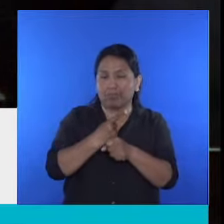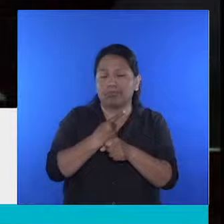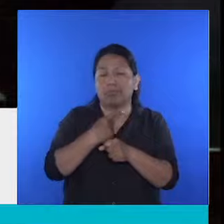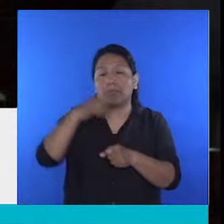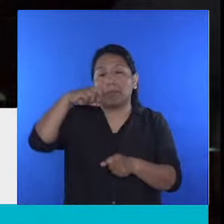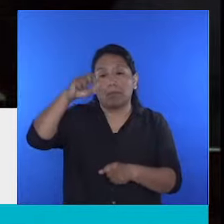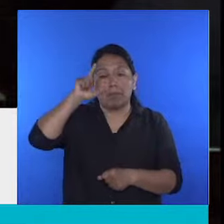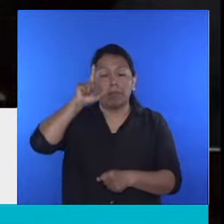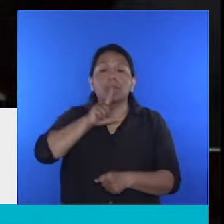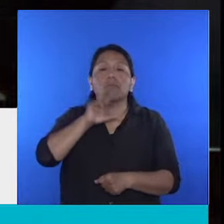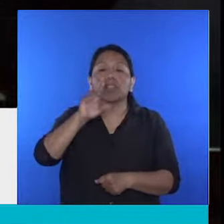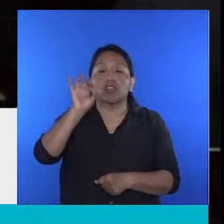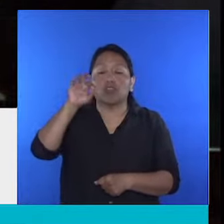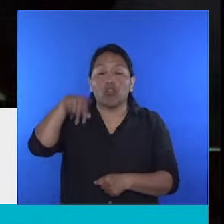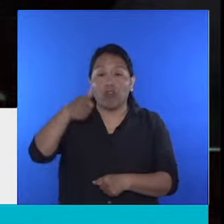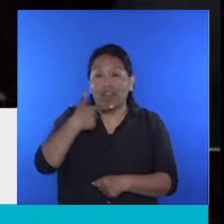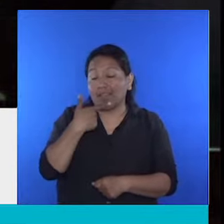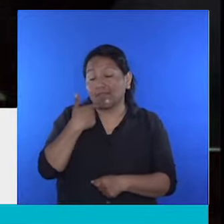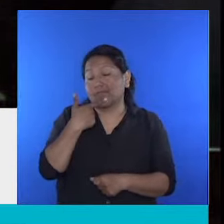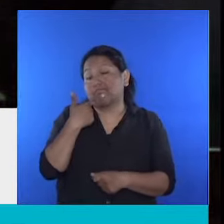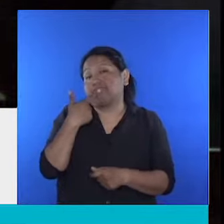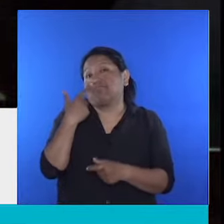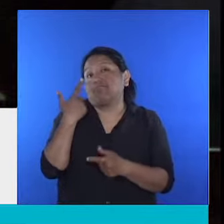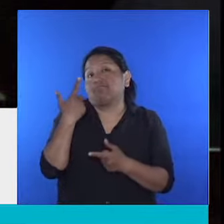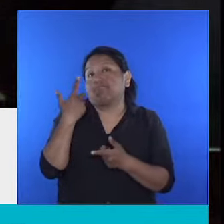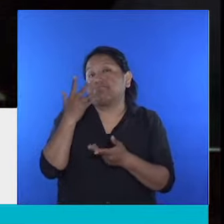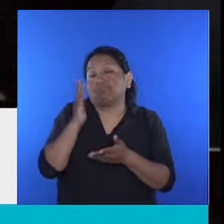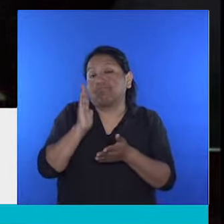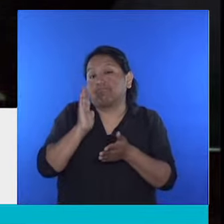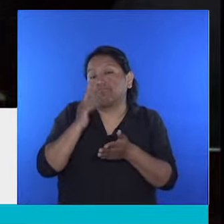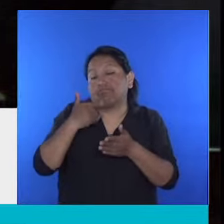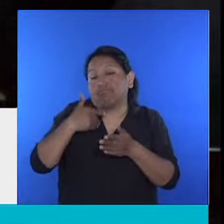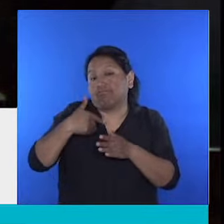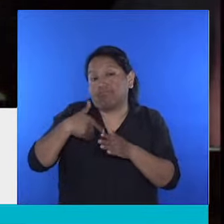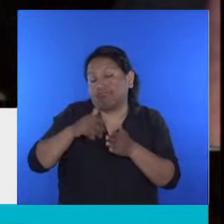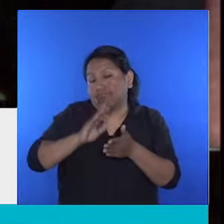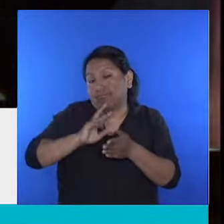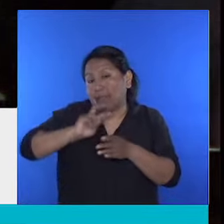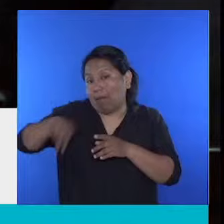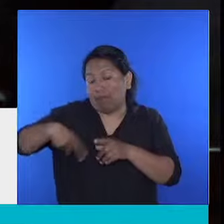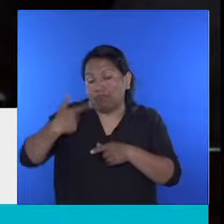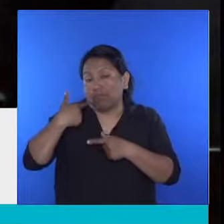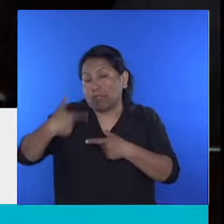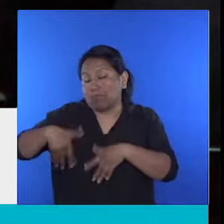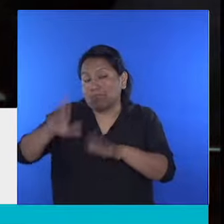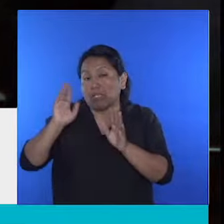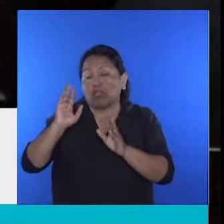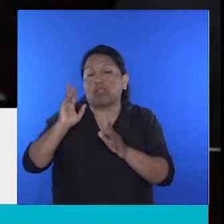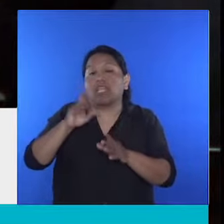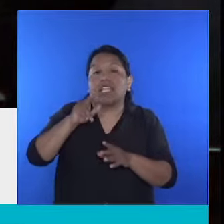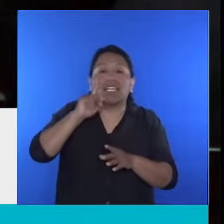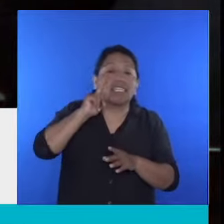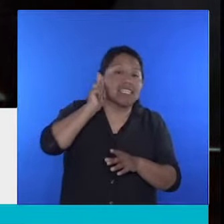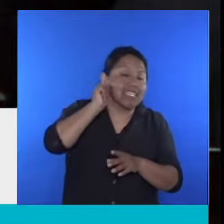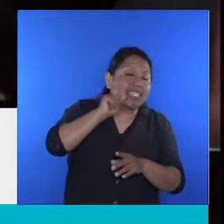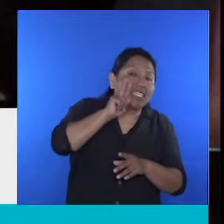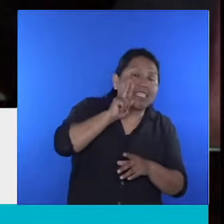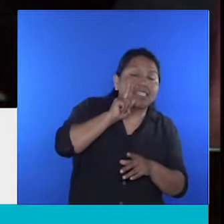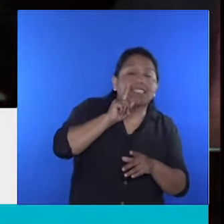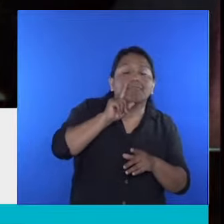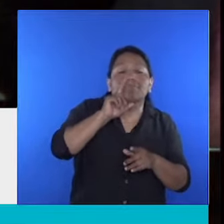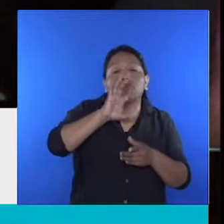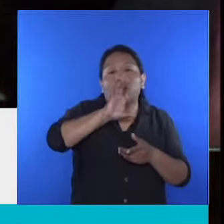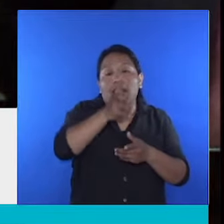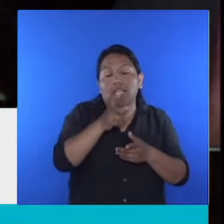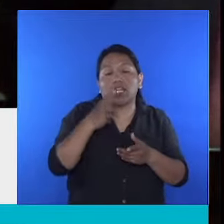Petronas se fue de alguna manera no sabemos si para siempre si no pero nos dejó el buen arense o este régimen